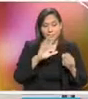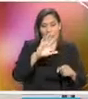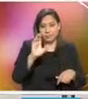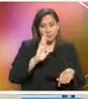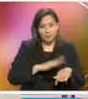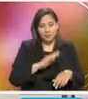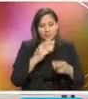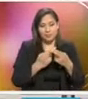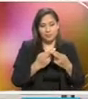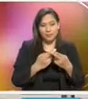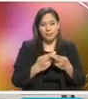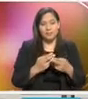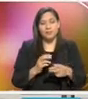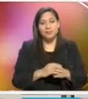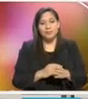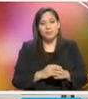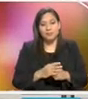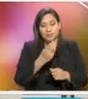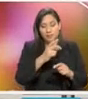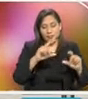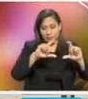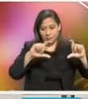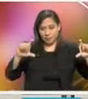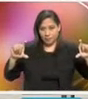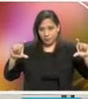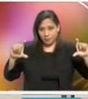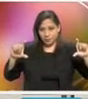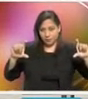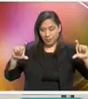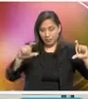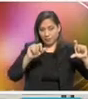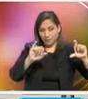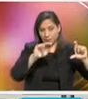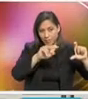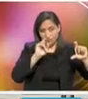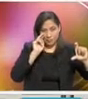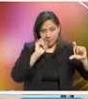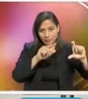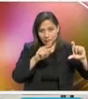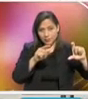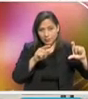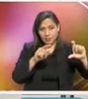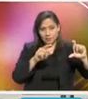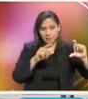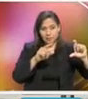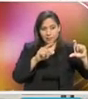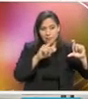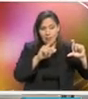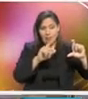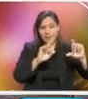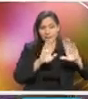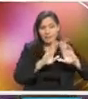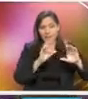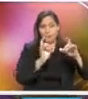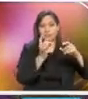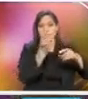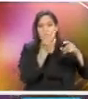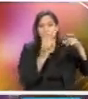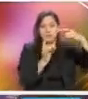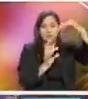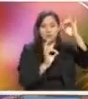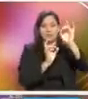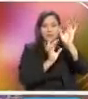tiempo, van a generar tu riqueza, porque vas a estar ahorrando, ¿no? Ahorita vamos a ver el ejercicio, ¿no? Entonces, bueno, hay gastos también que tú